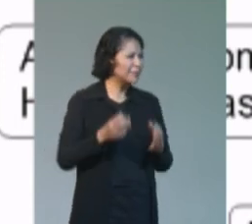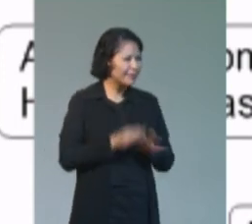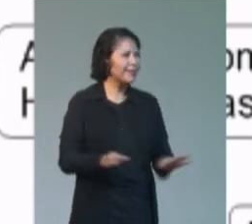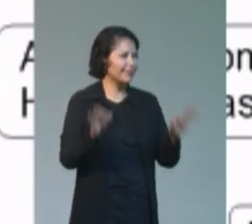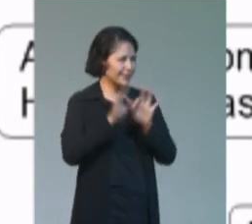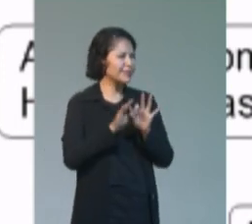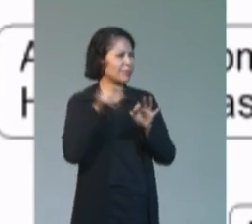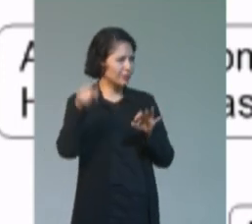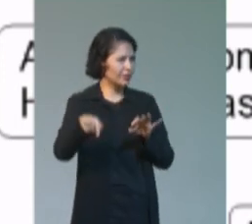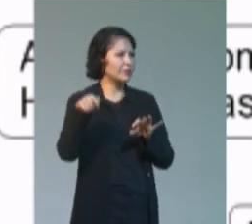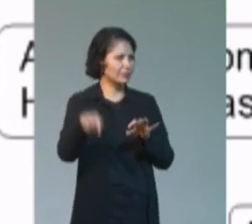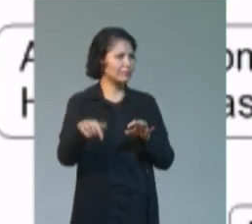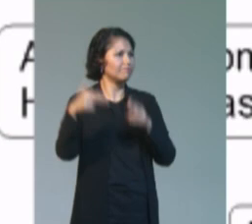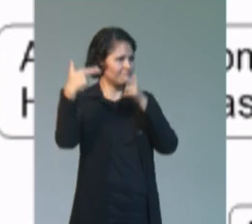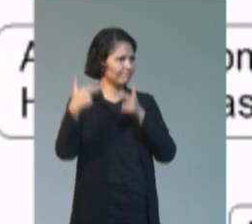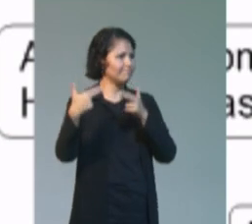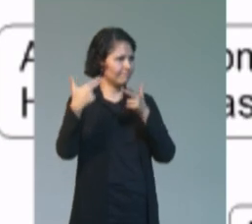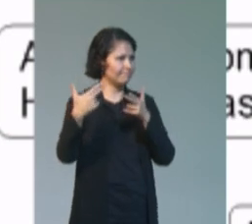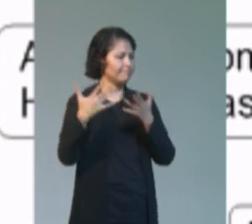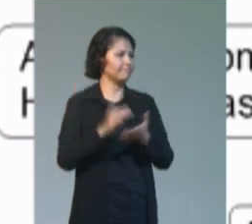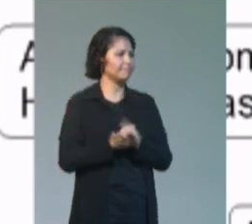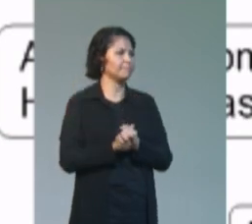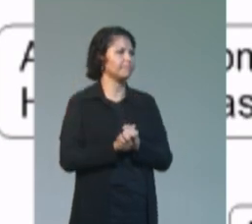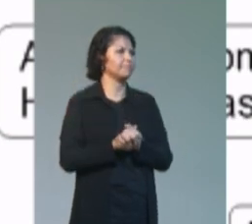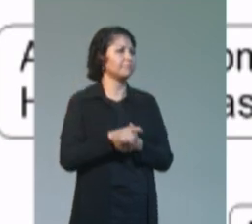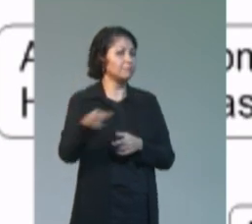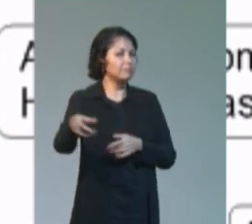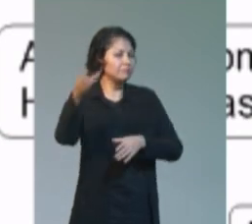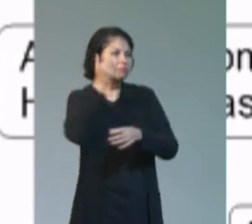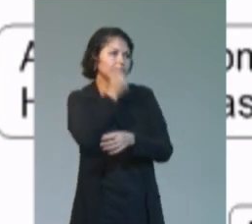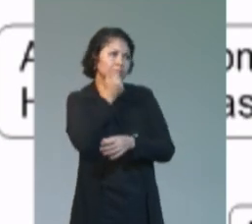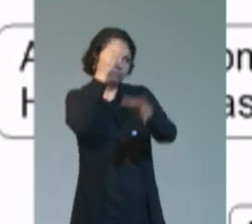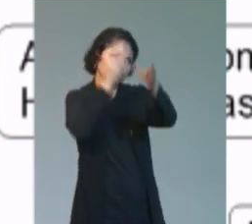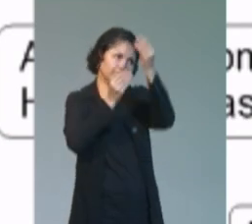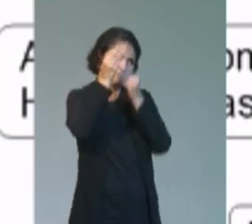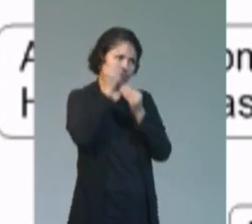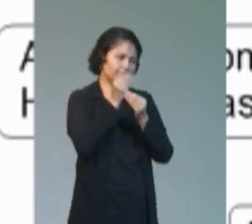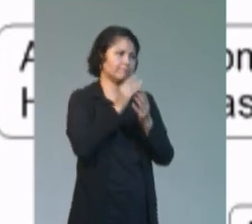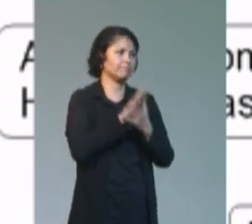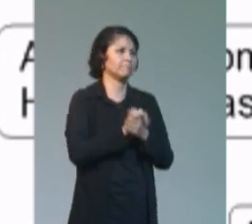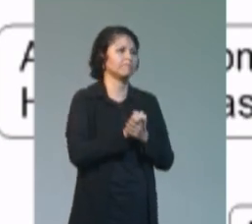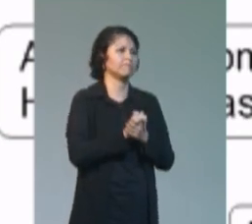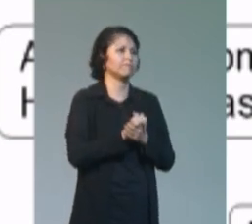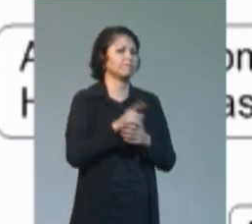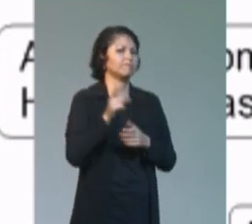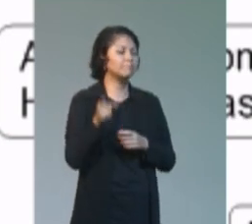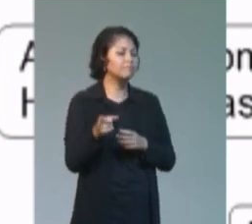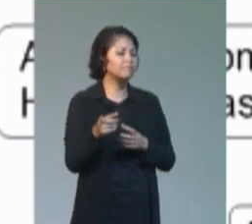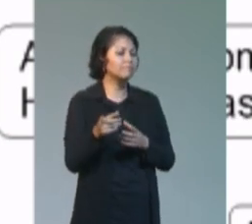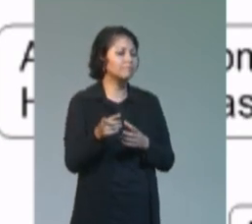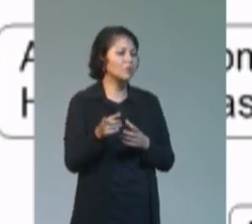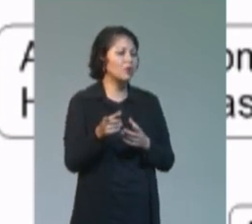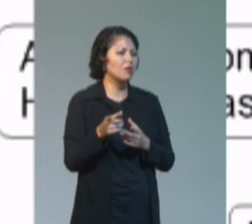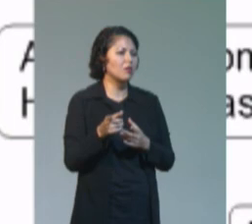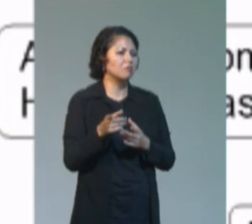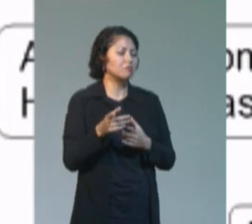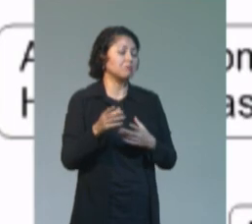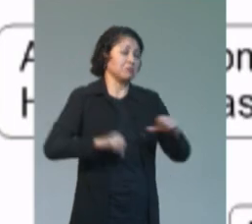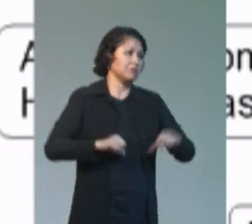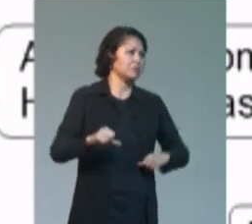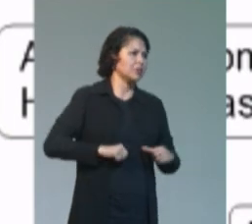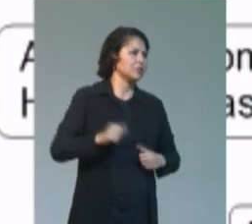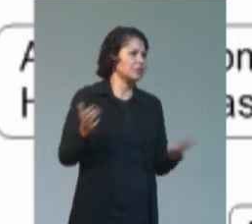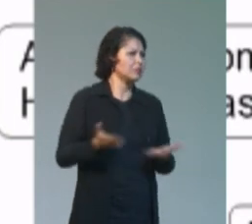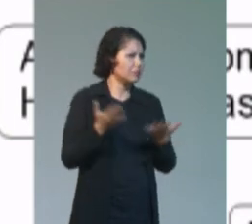estos escenarios puramente formativos por ejemplo reflexionar en qué tipo de metodología y en qué tipo de estrategia en